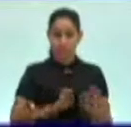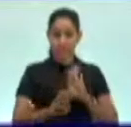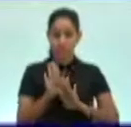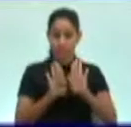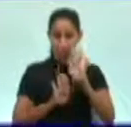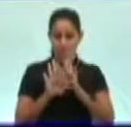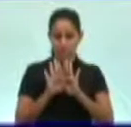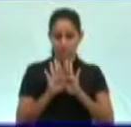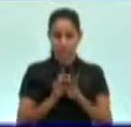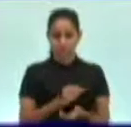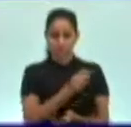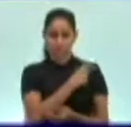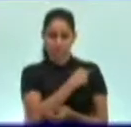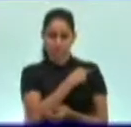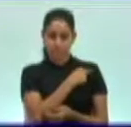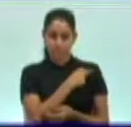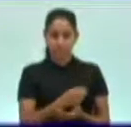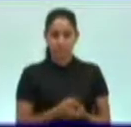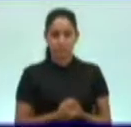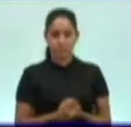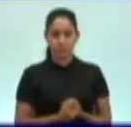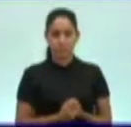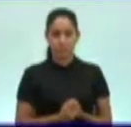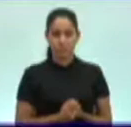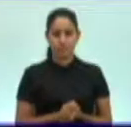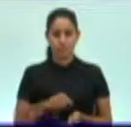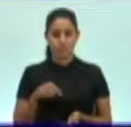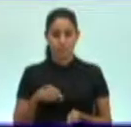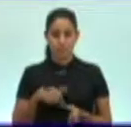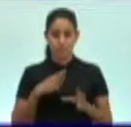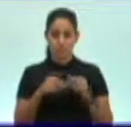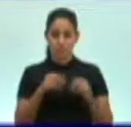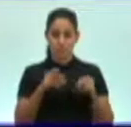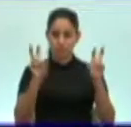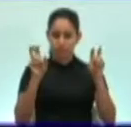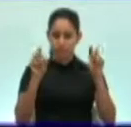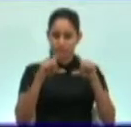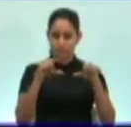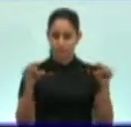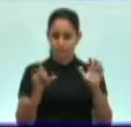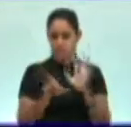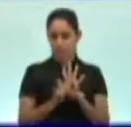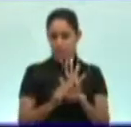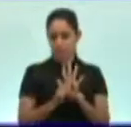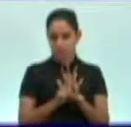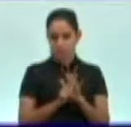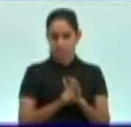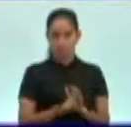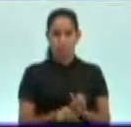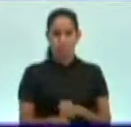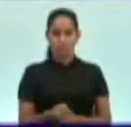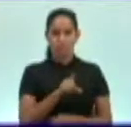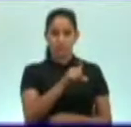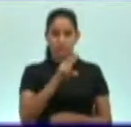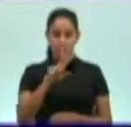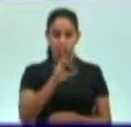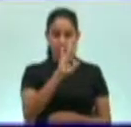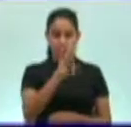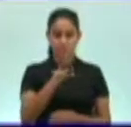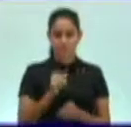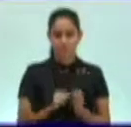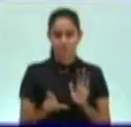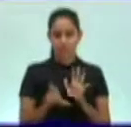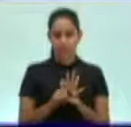Defensa estaremos comentando hoy sobre la ley número 128, Ley de